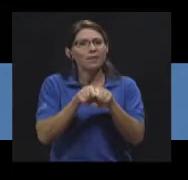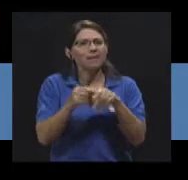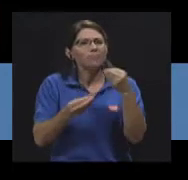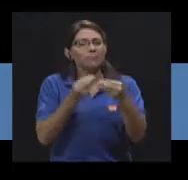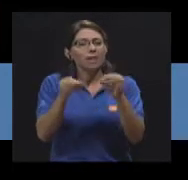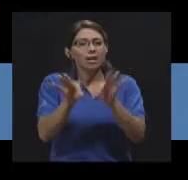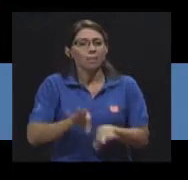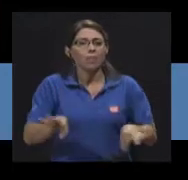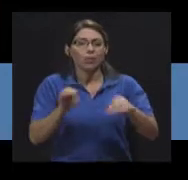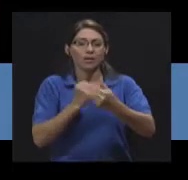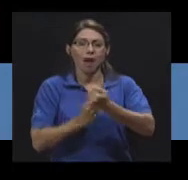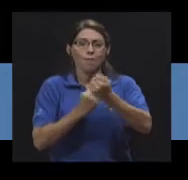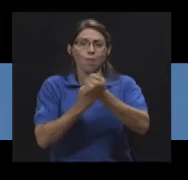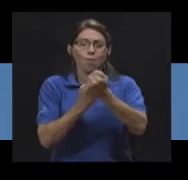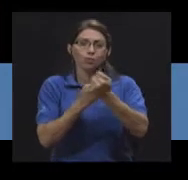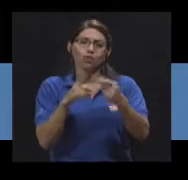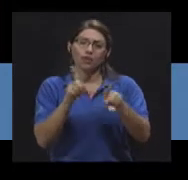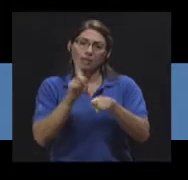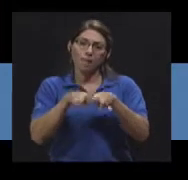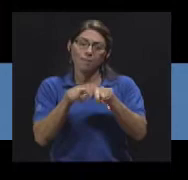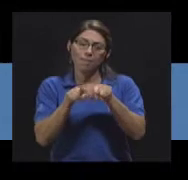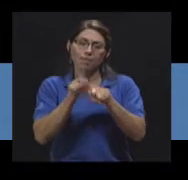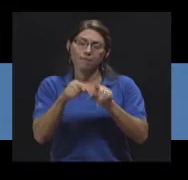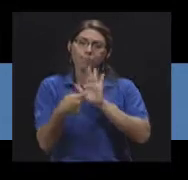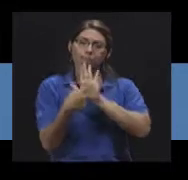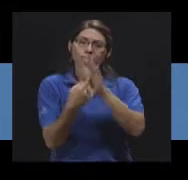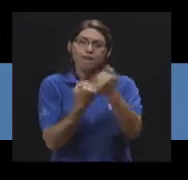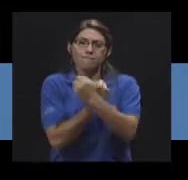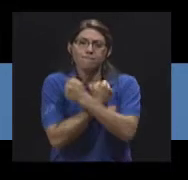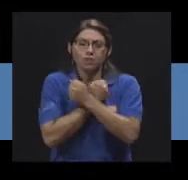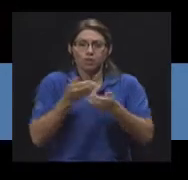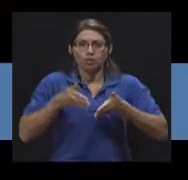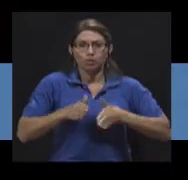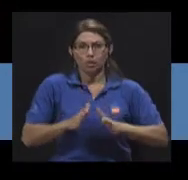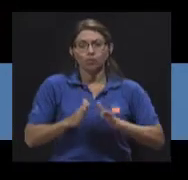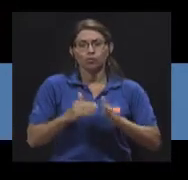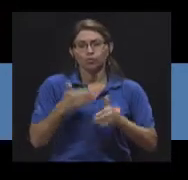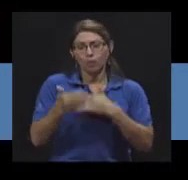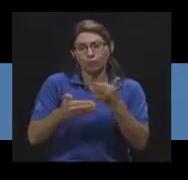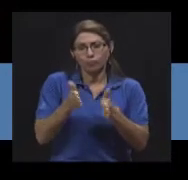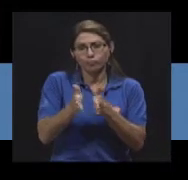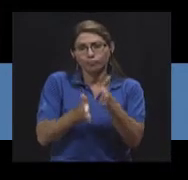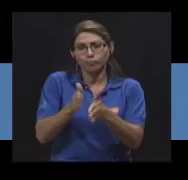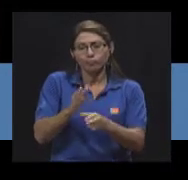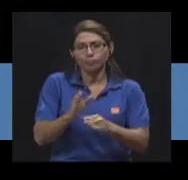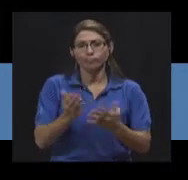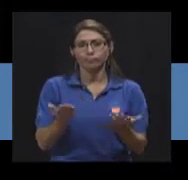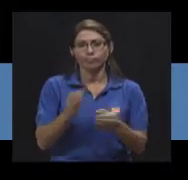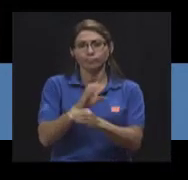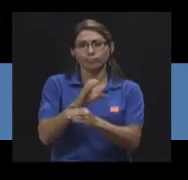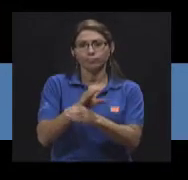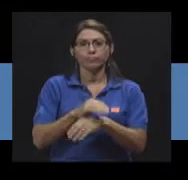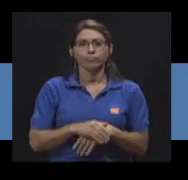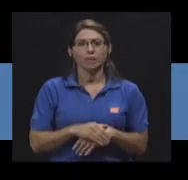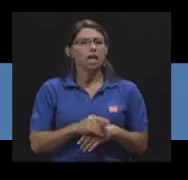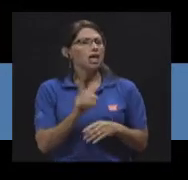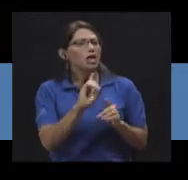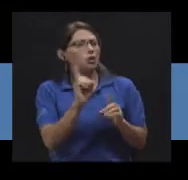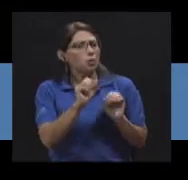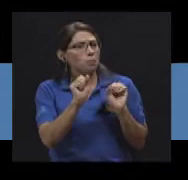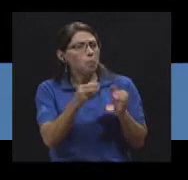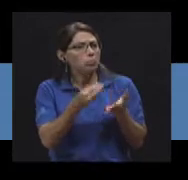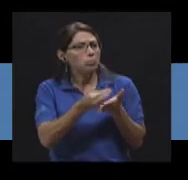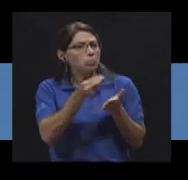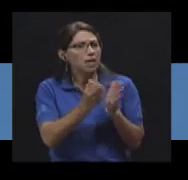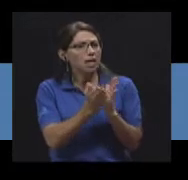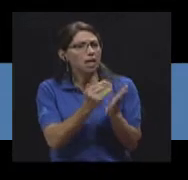la importancia de el apoyo y el afecto que deben demostrar sus hijos a la hora de mantener una relación de crianza. ¿Y dónde